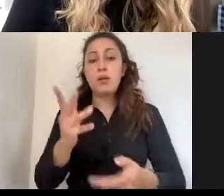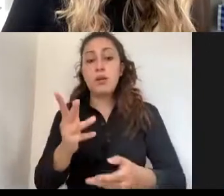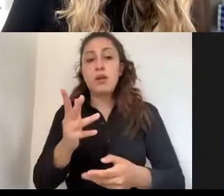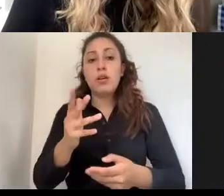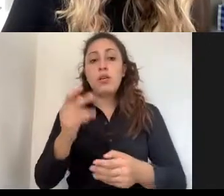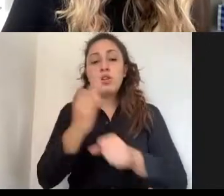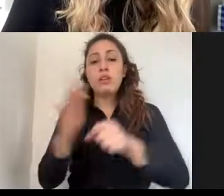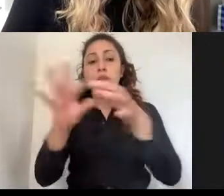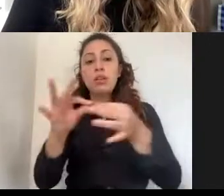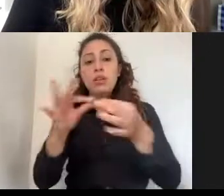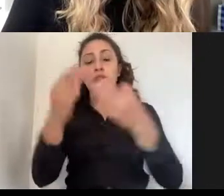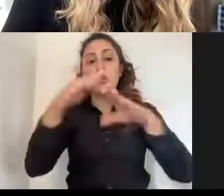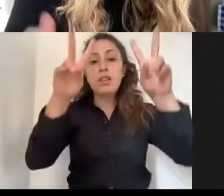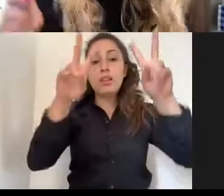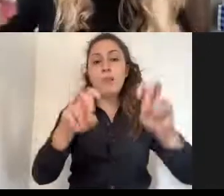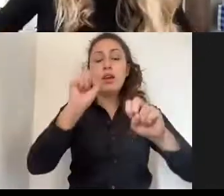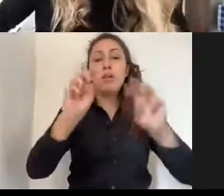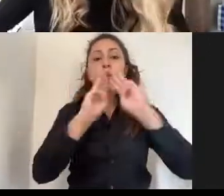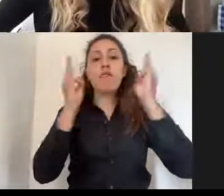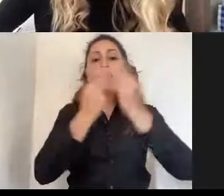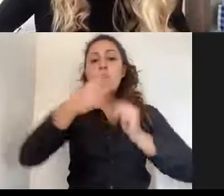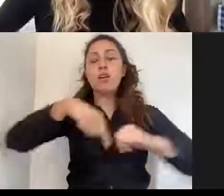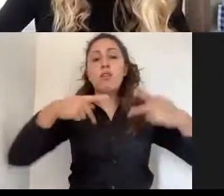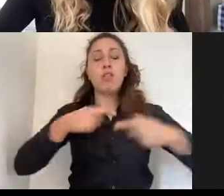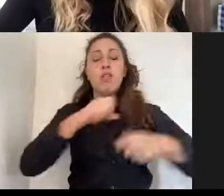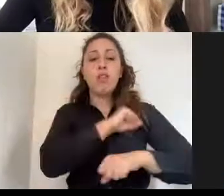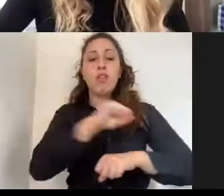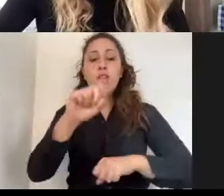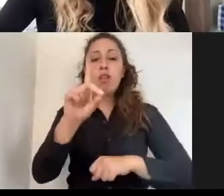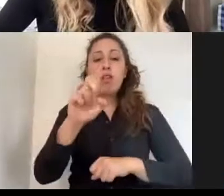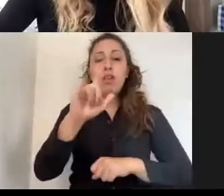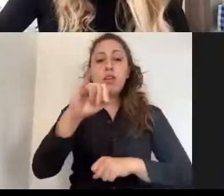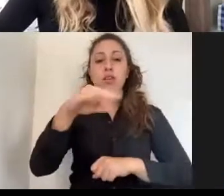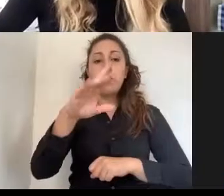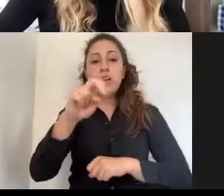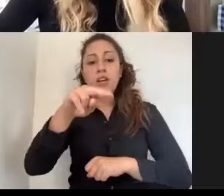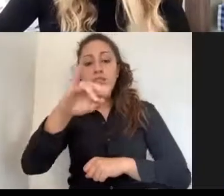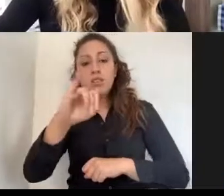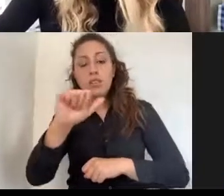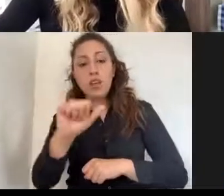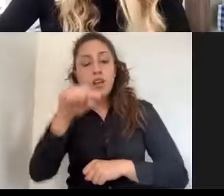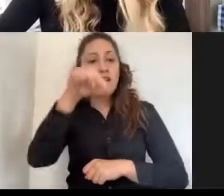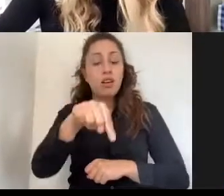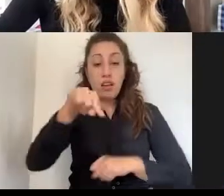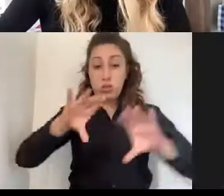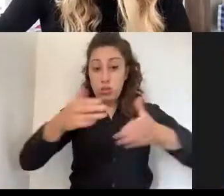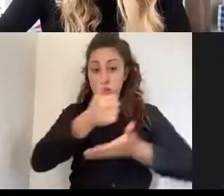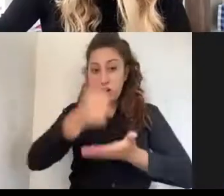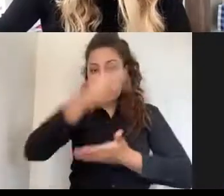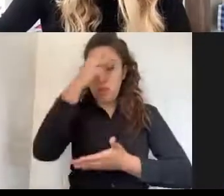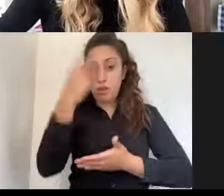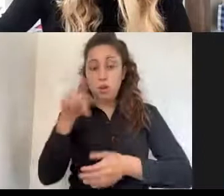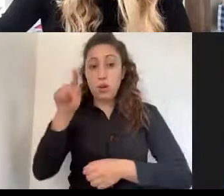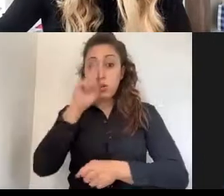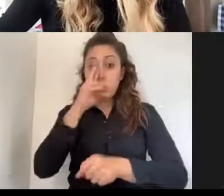delincuencia organizada. Es el caso que nosotros no tenemos facultades legislativas